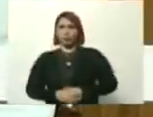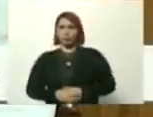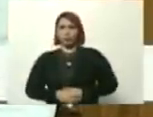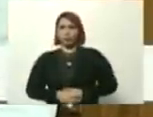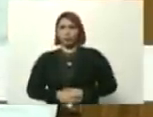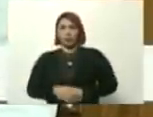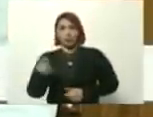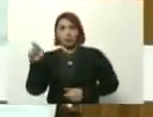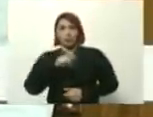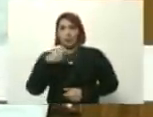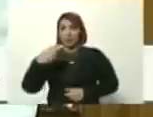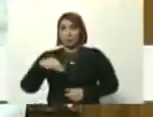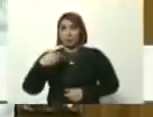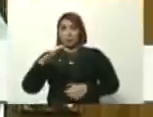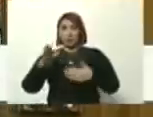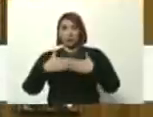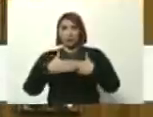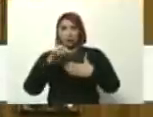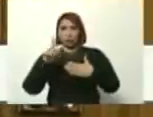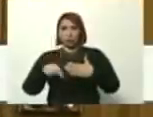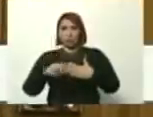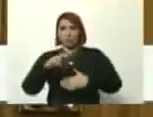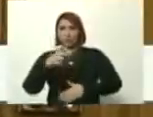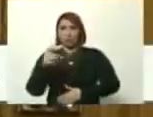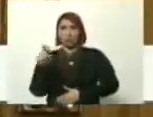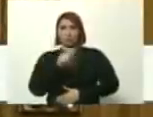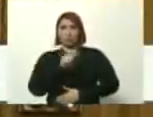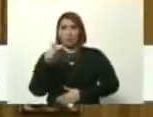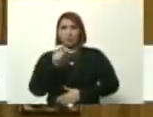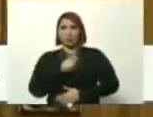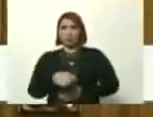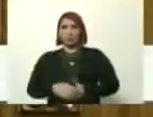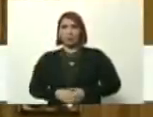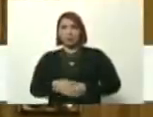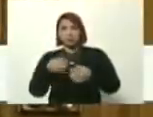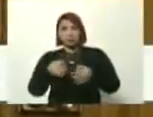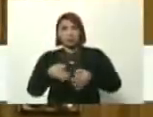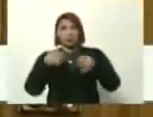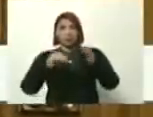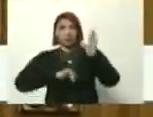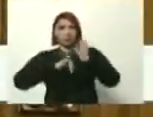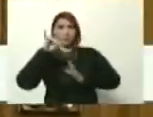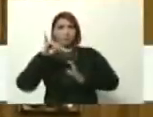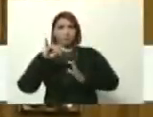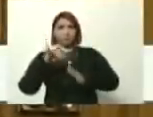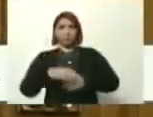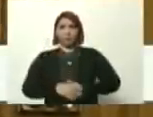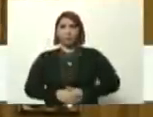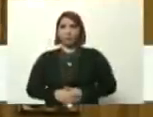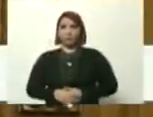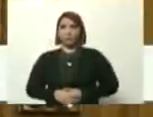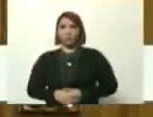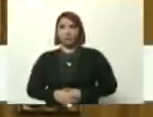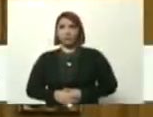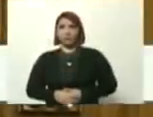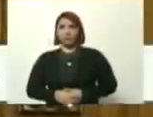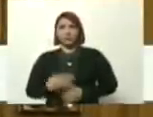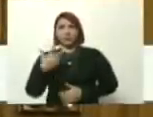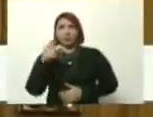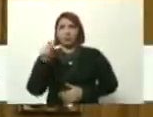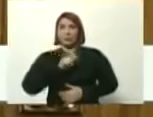mes de noviembre cerró también, por tercer mes consecutivo, con inflación de un dígito, siendo